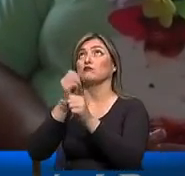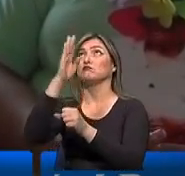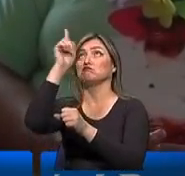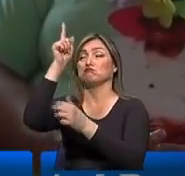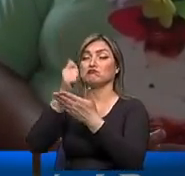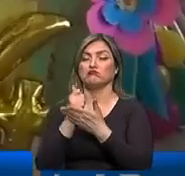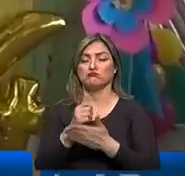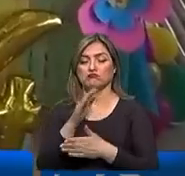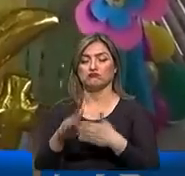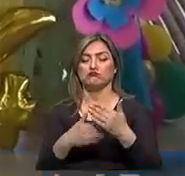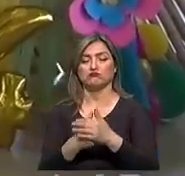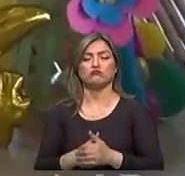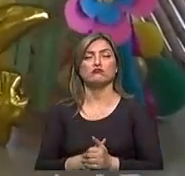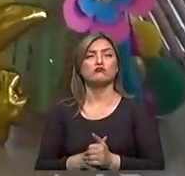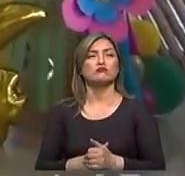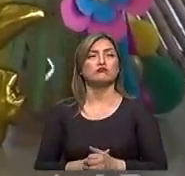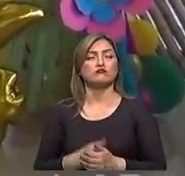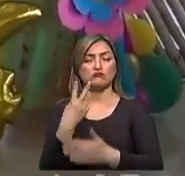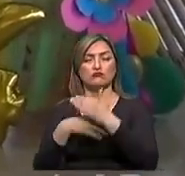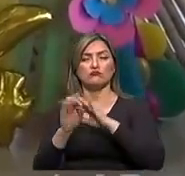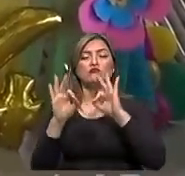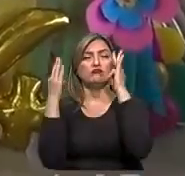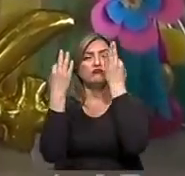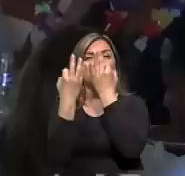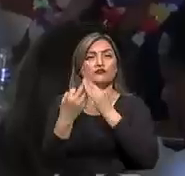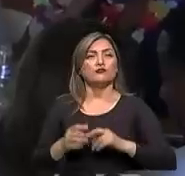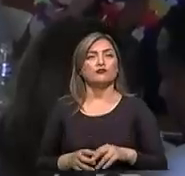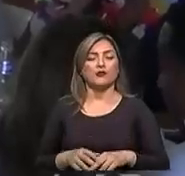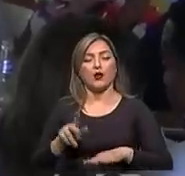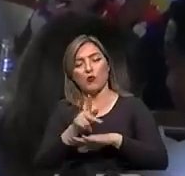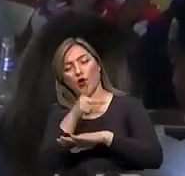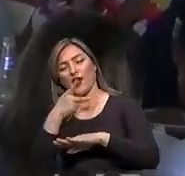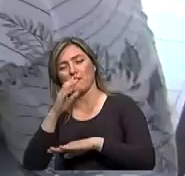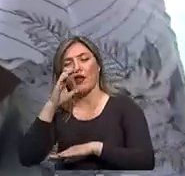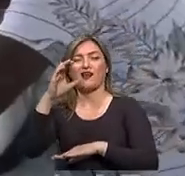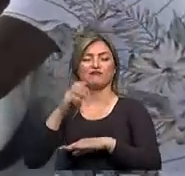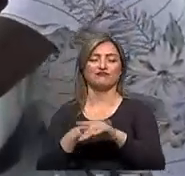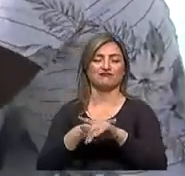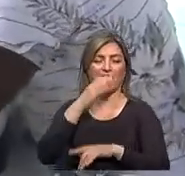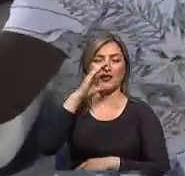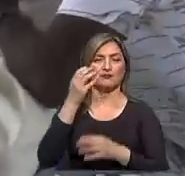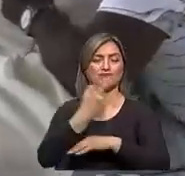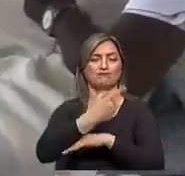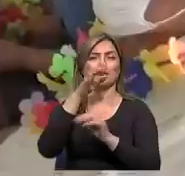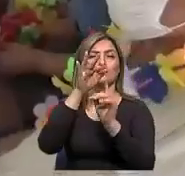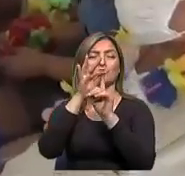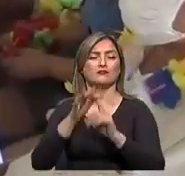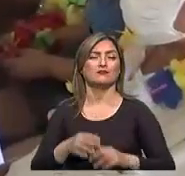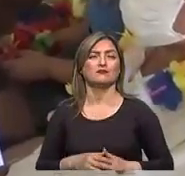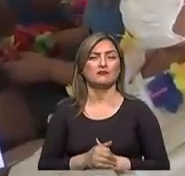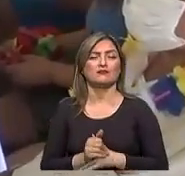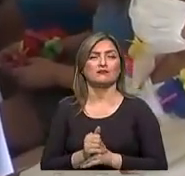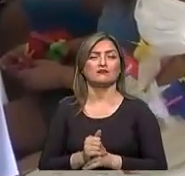nos ayuda a todos. Sus hijos y el resto de la familia le dedicaron poemas y canciones en este día tan especial,